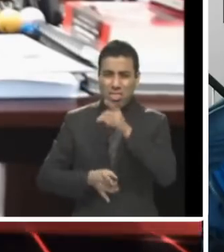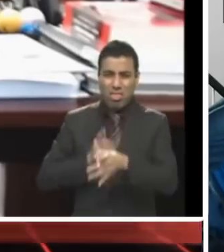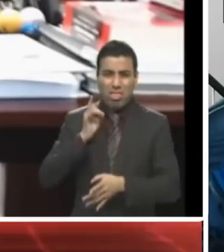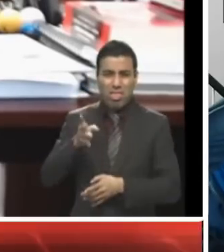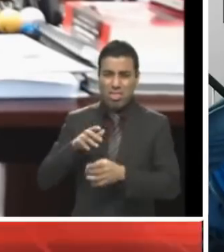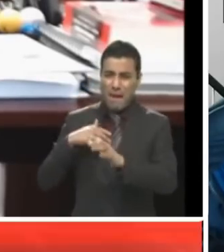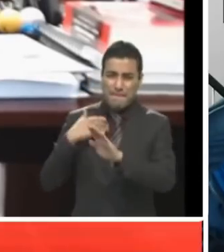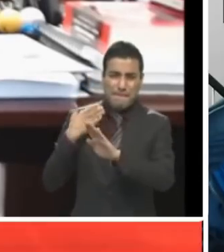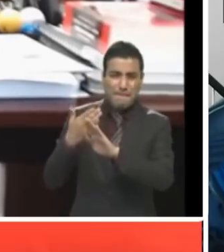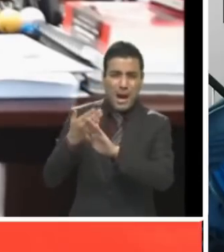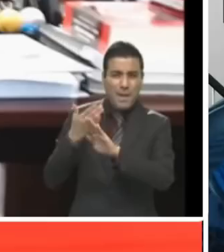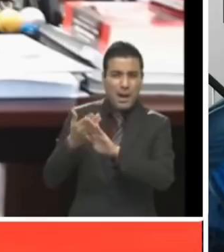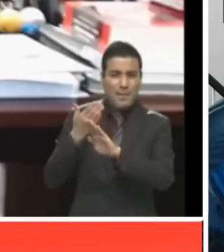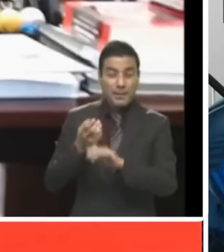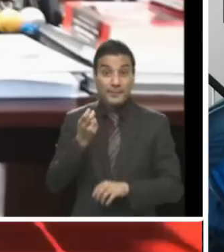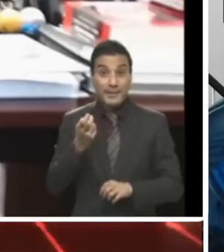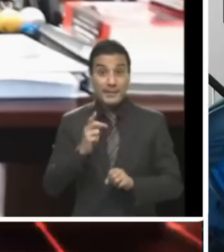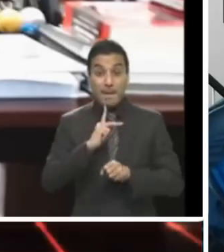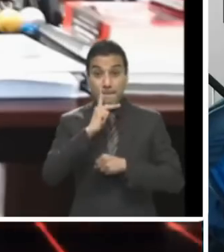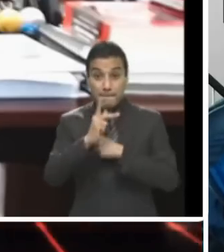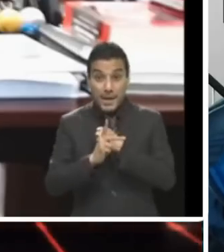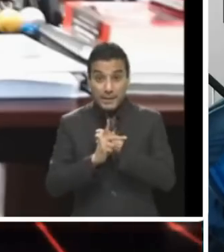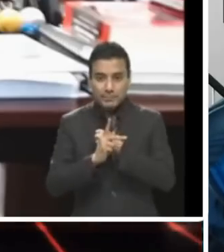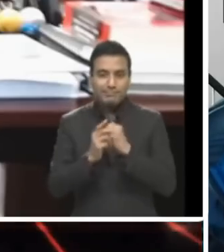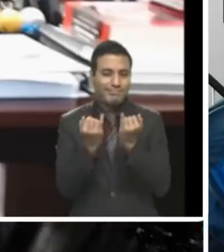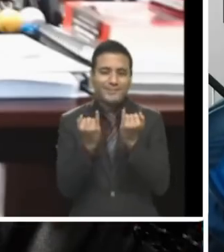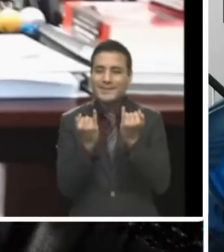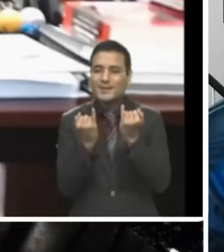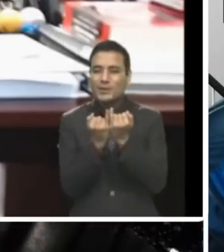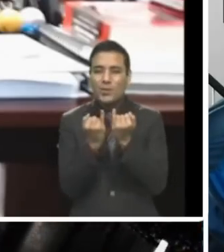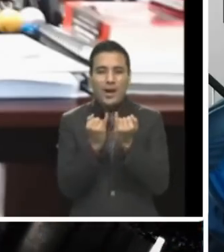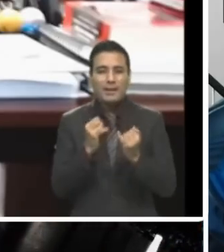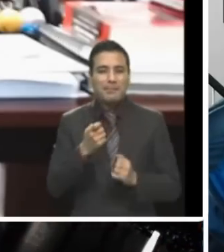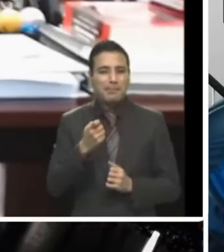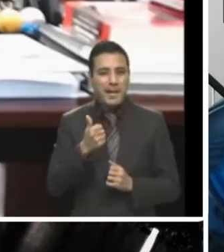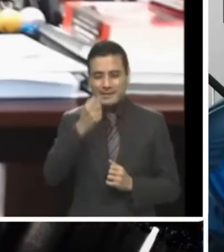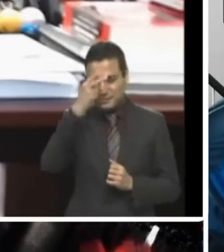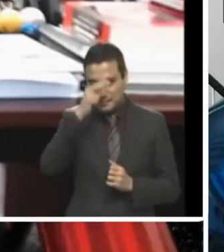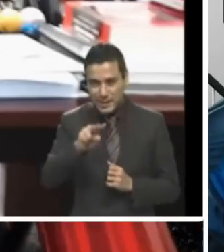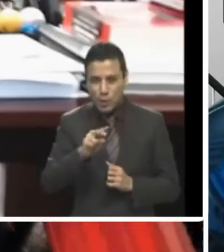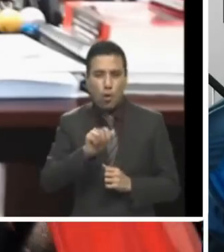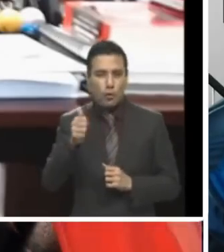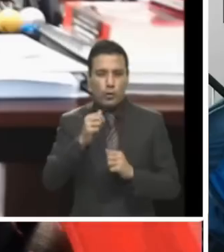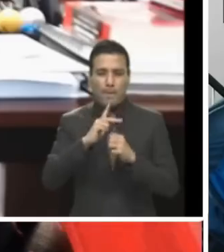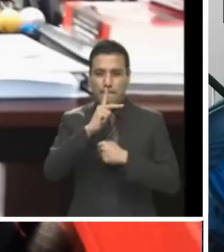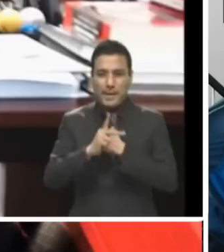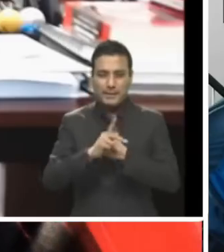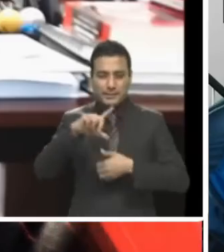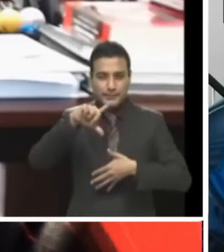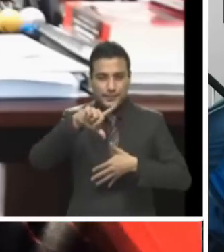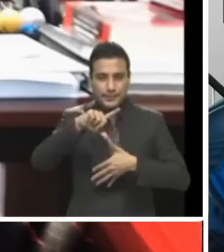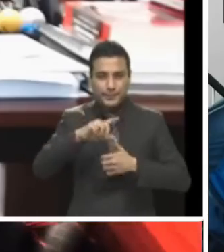y un país en donde como en méxico como en el resto de américa latina nuestro sistema